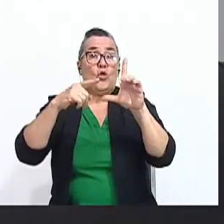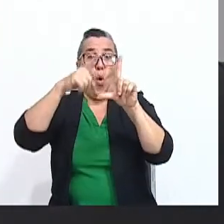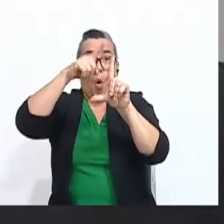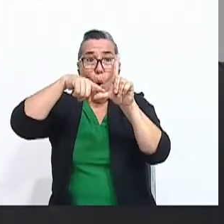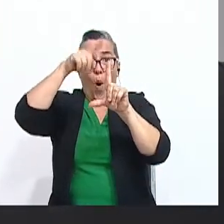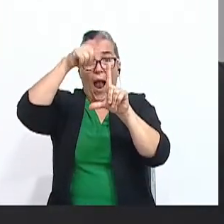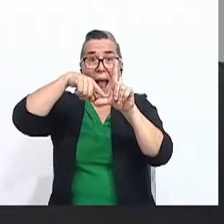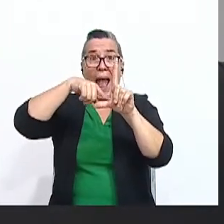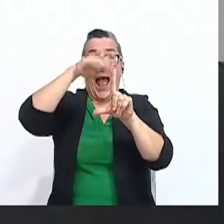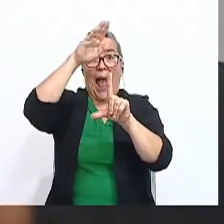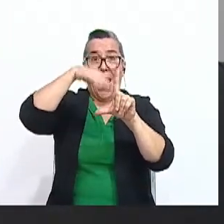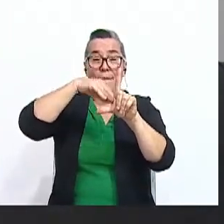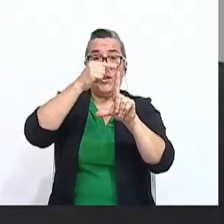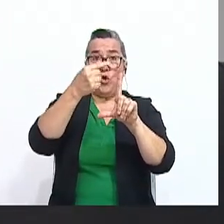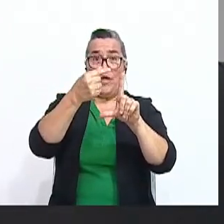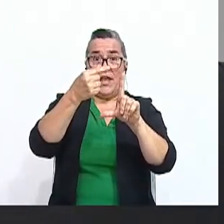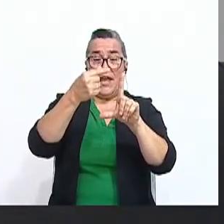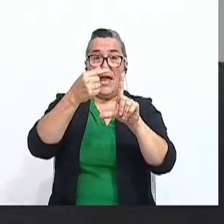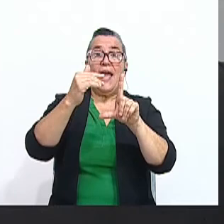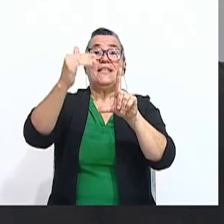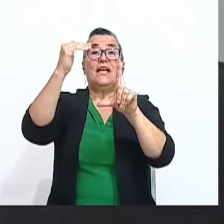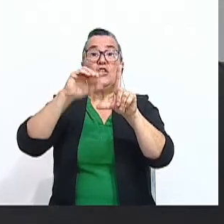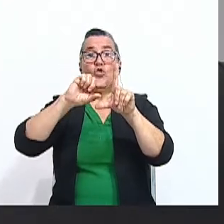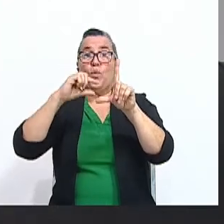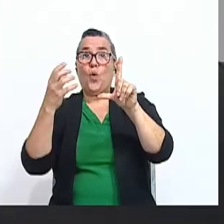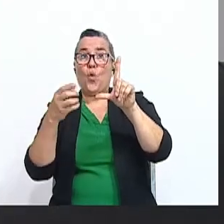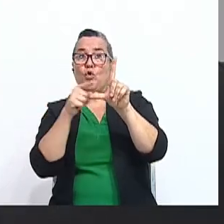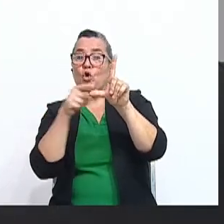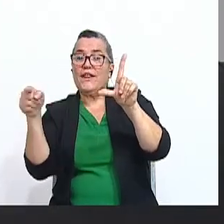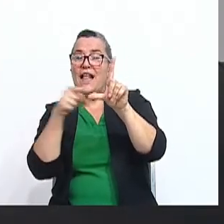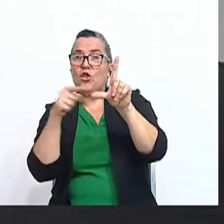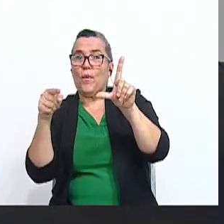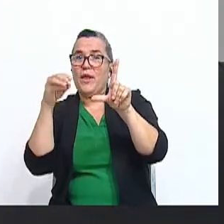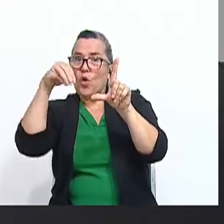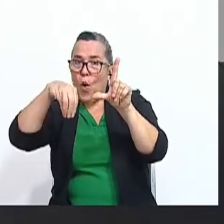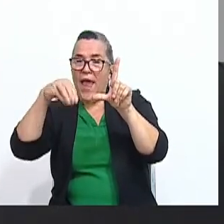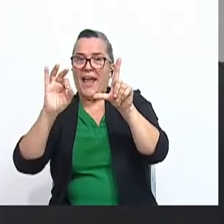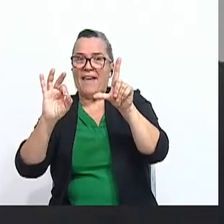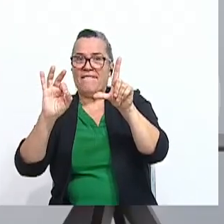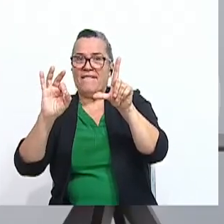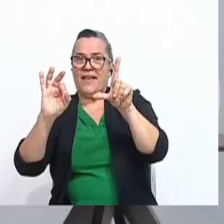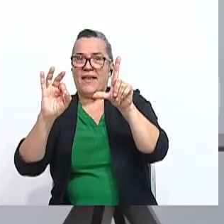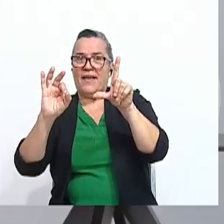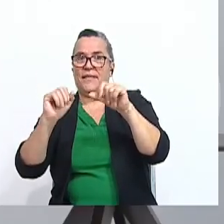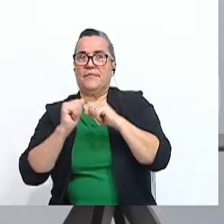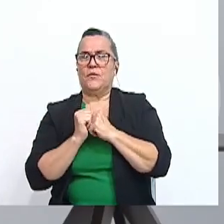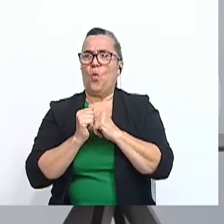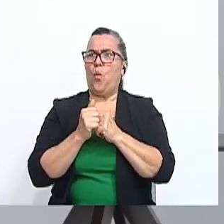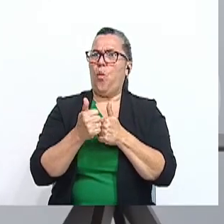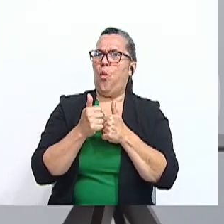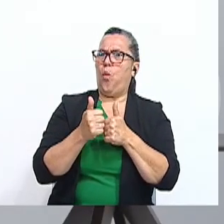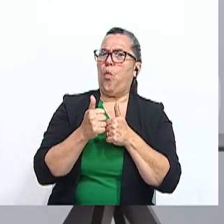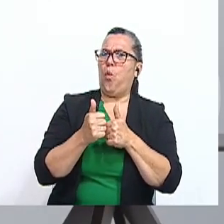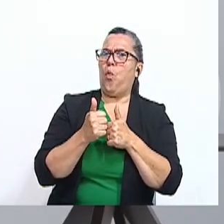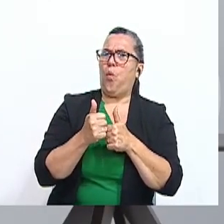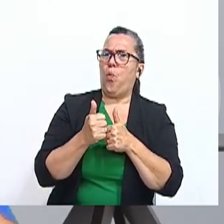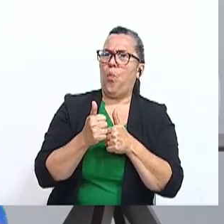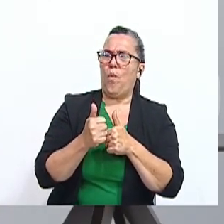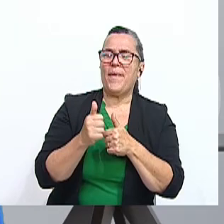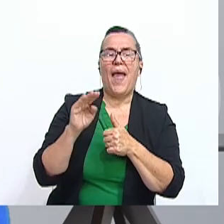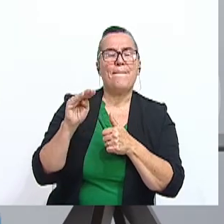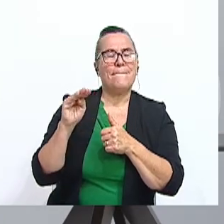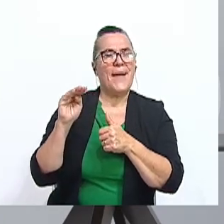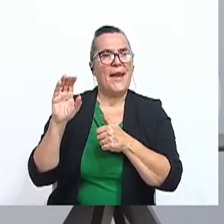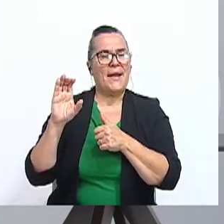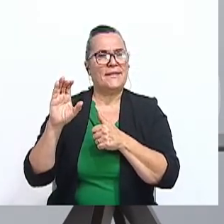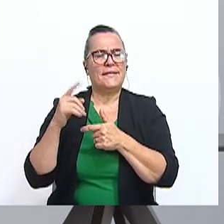g es el subconjunto del dominio en f. Muy bien, María Cristina. Y